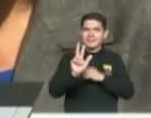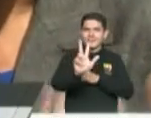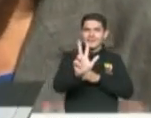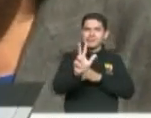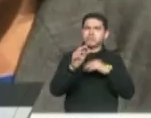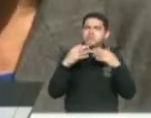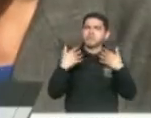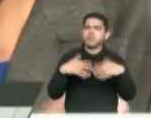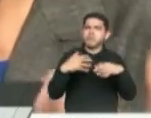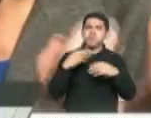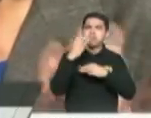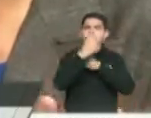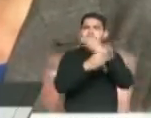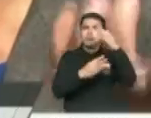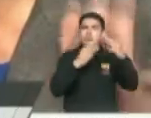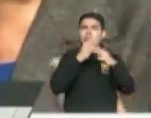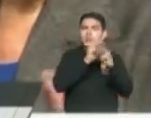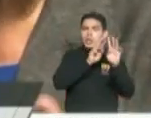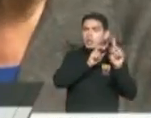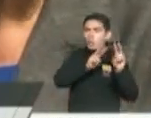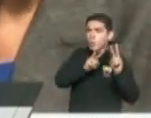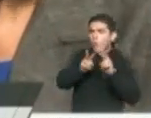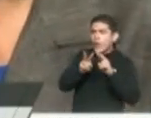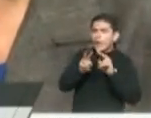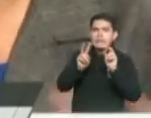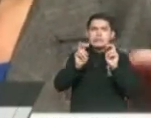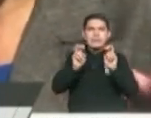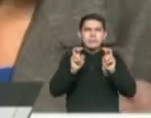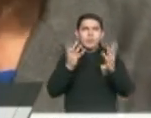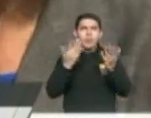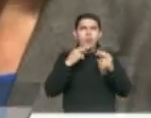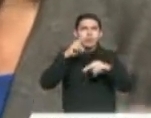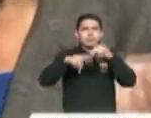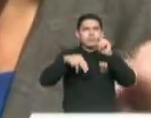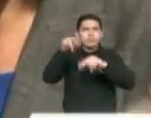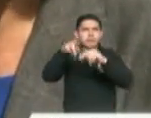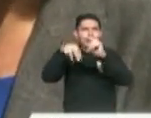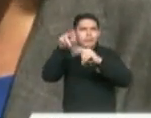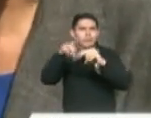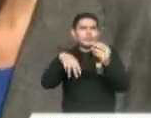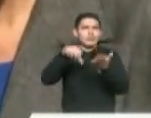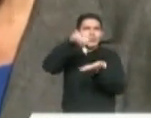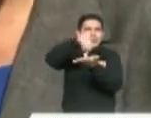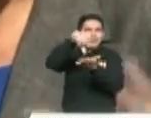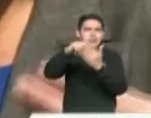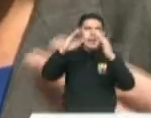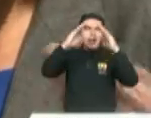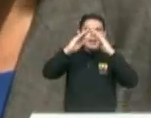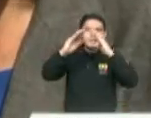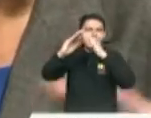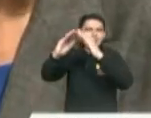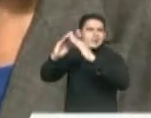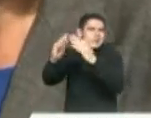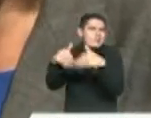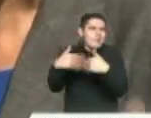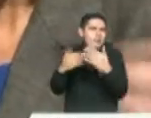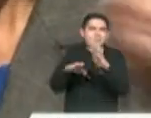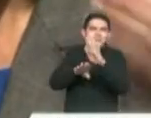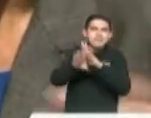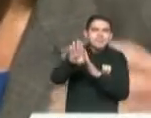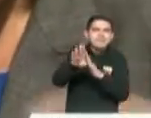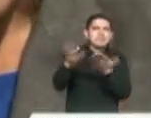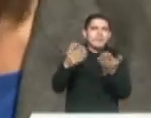lo que el mundo entero va tiene que decir sobre urbanismo sobre las ciudades sobre los asentamientos sobre el desarrollo y la planificación